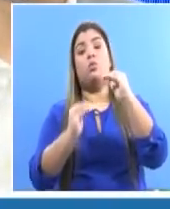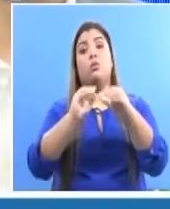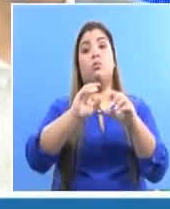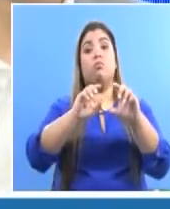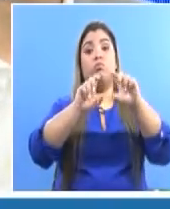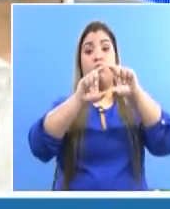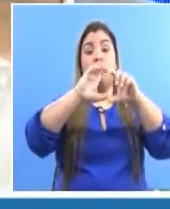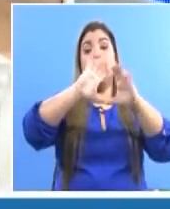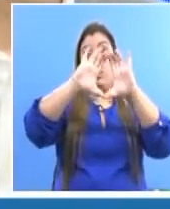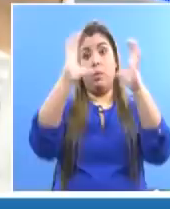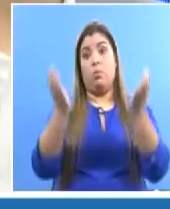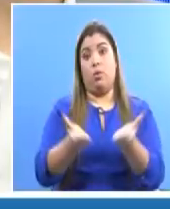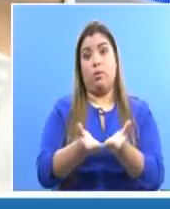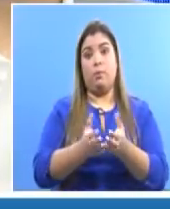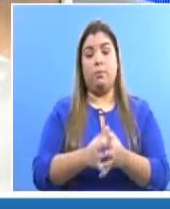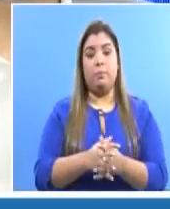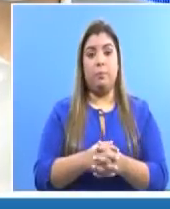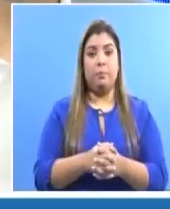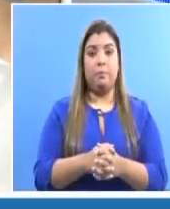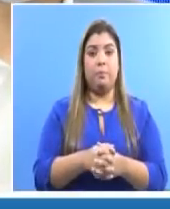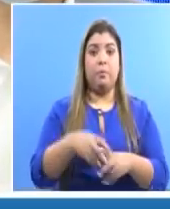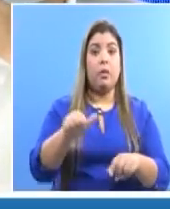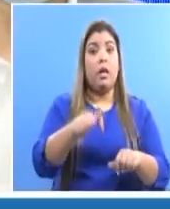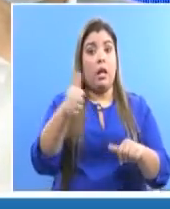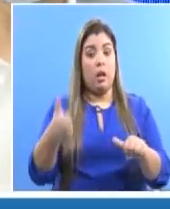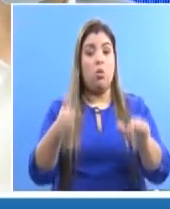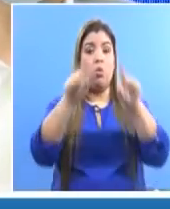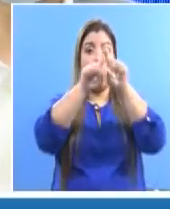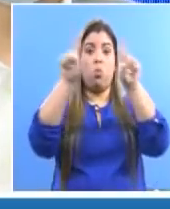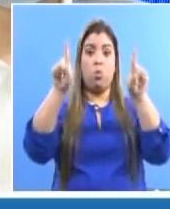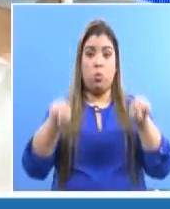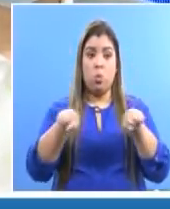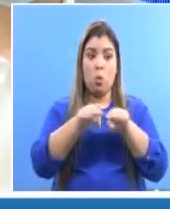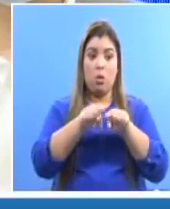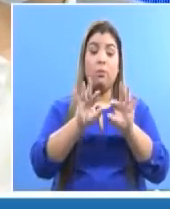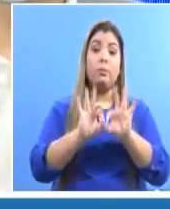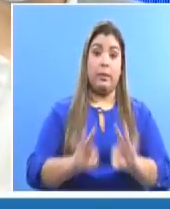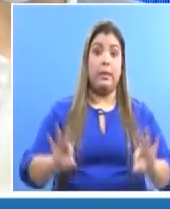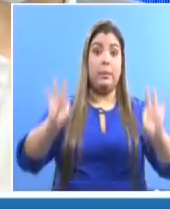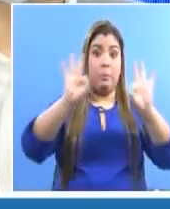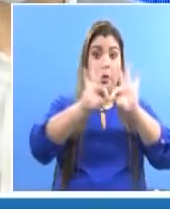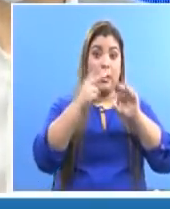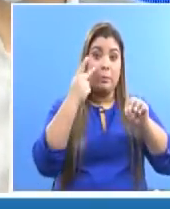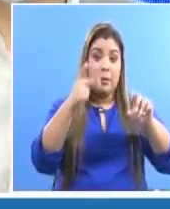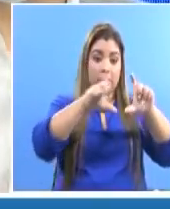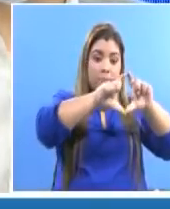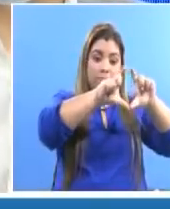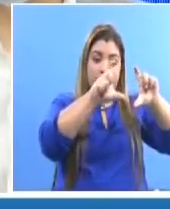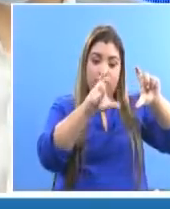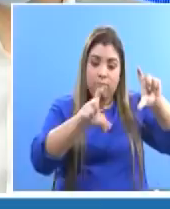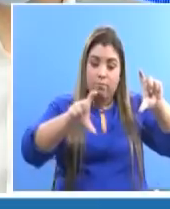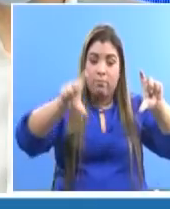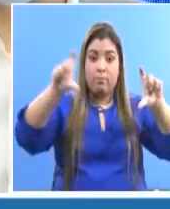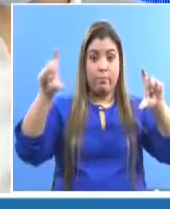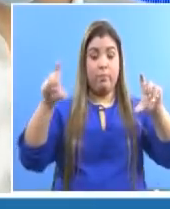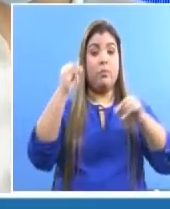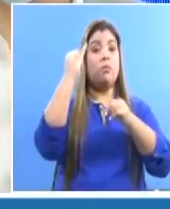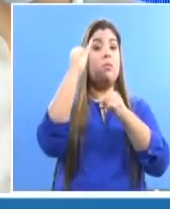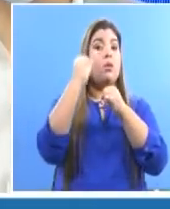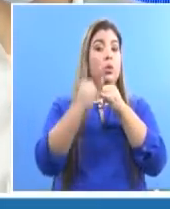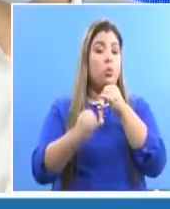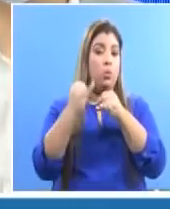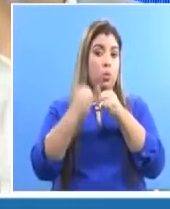regional y mundial. En la siguiente lámina, esta es muy importante. Como ustedes saben, durante las